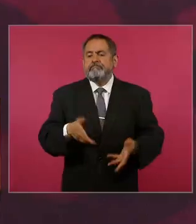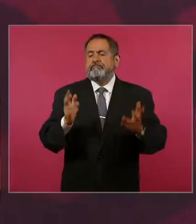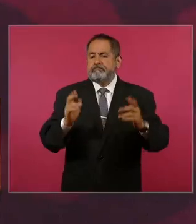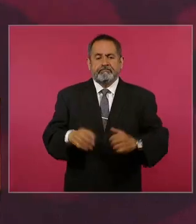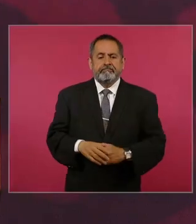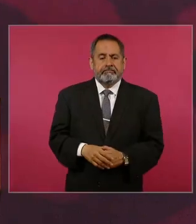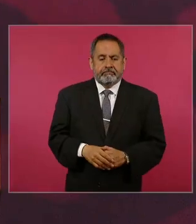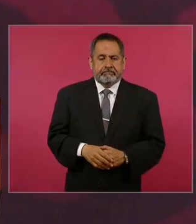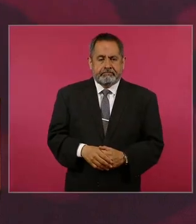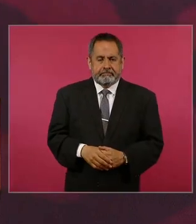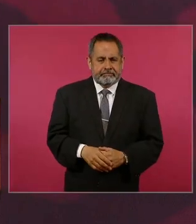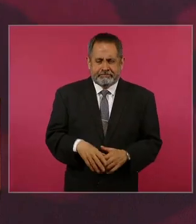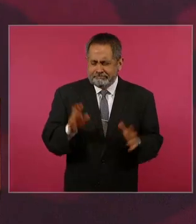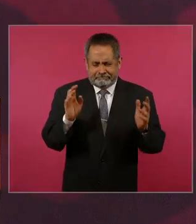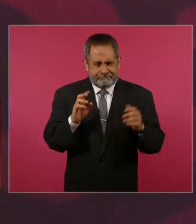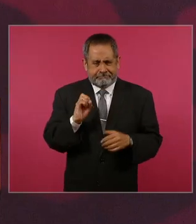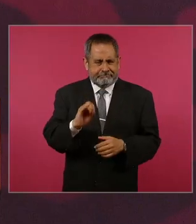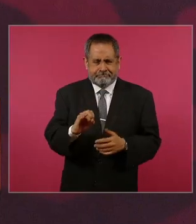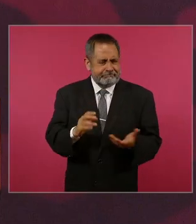Sí, pero